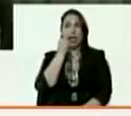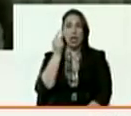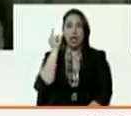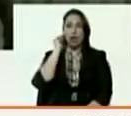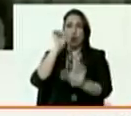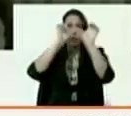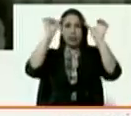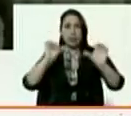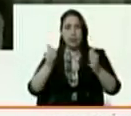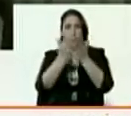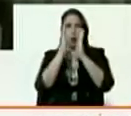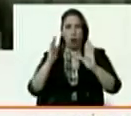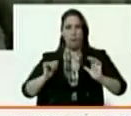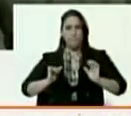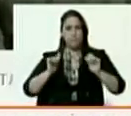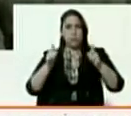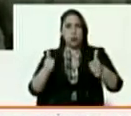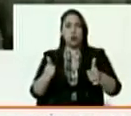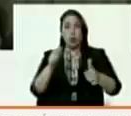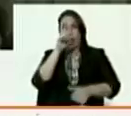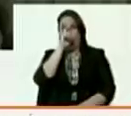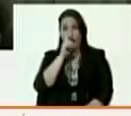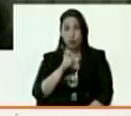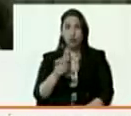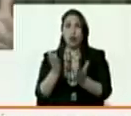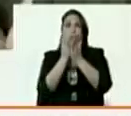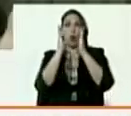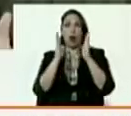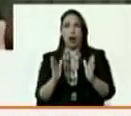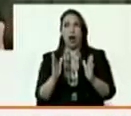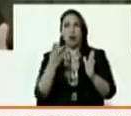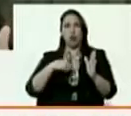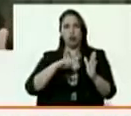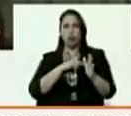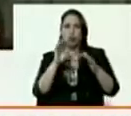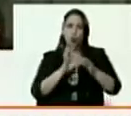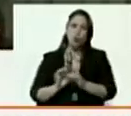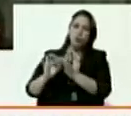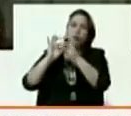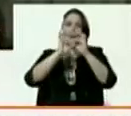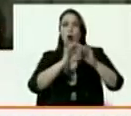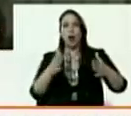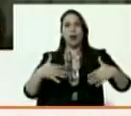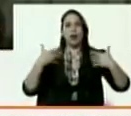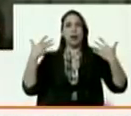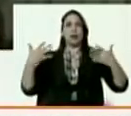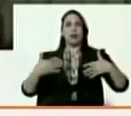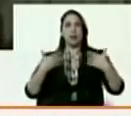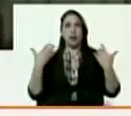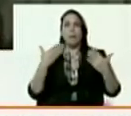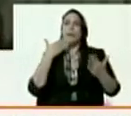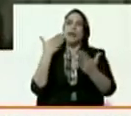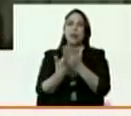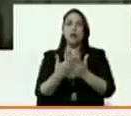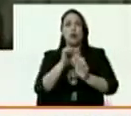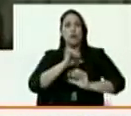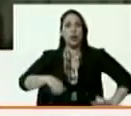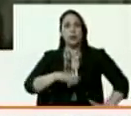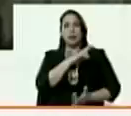sistema escolar, al inicio de clases. Nos unimos a esa alegría. He pedido a la Fuerza Armada